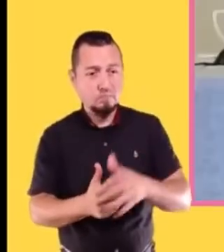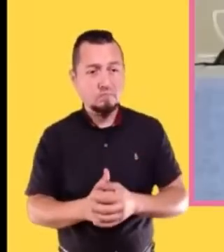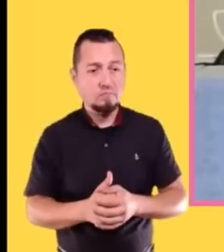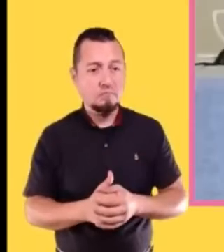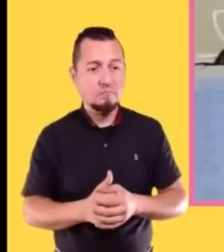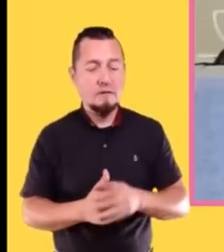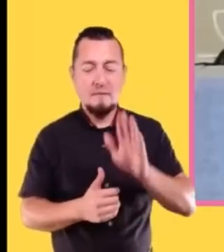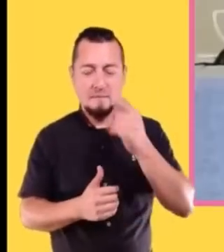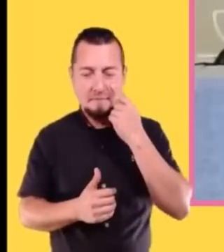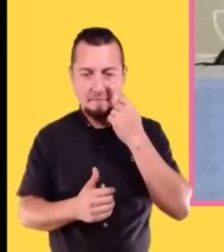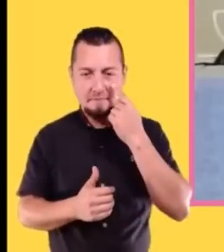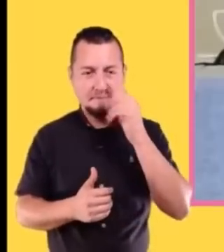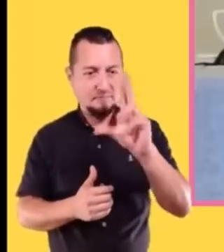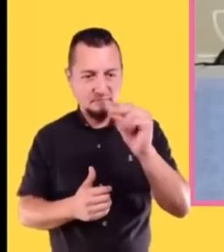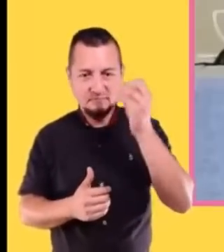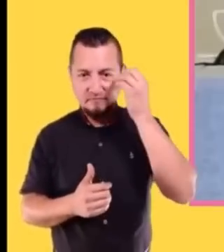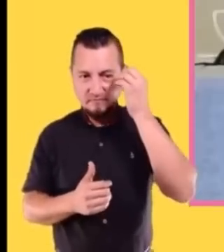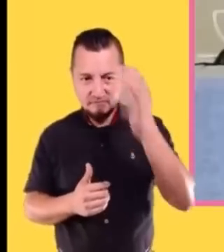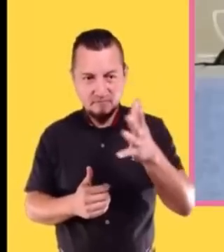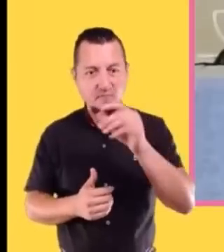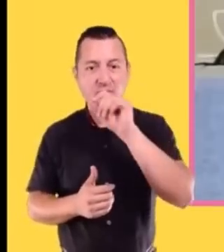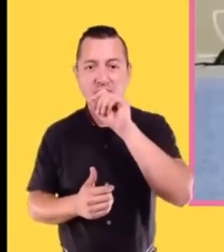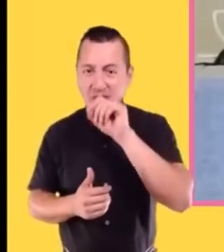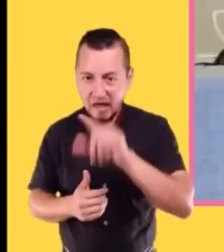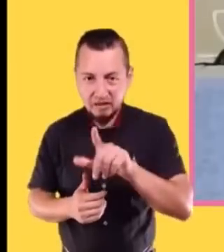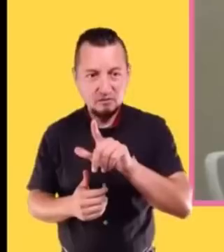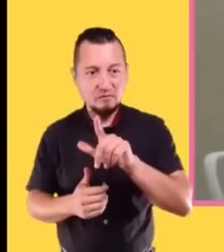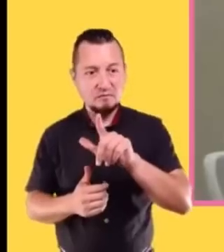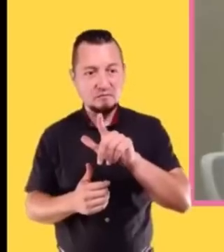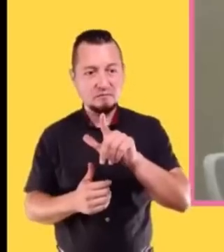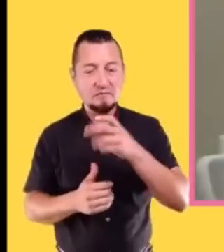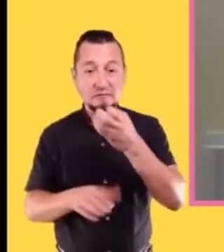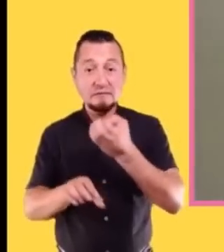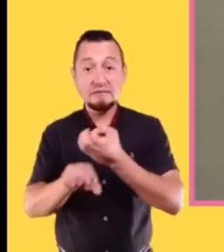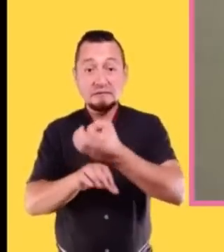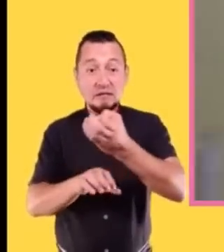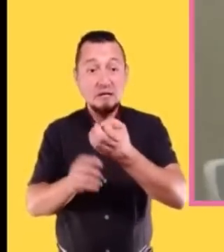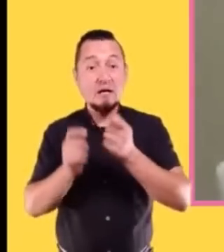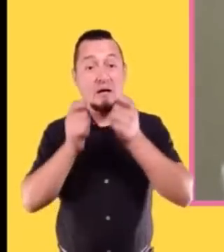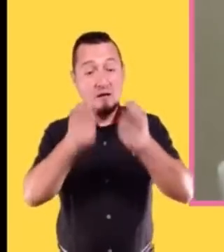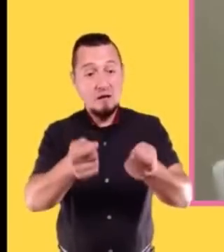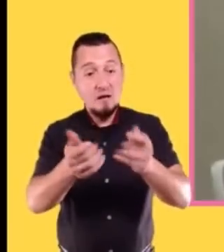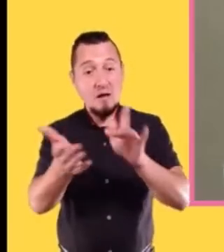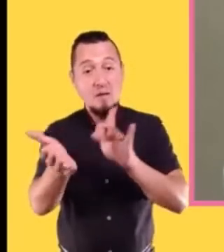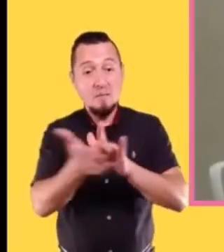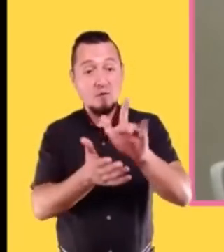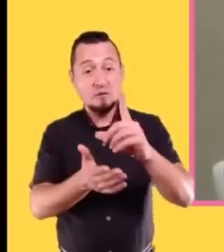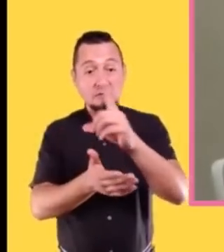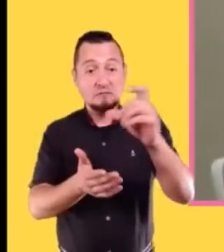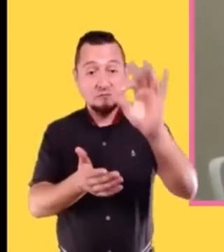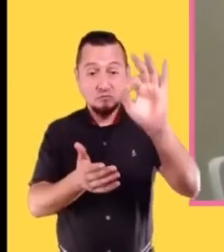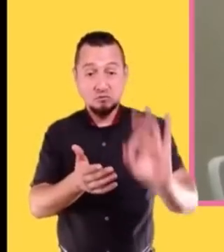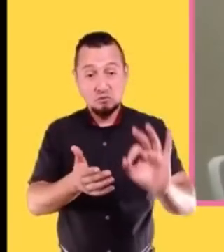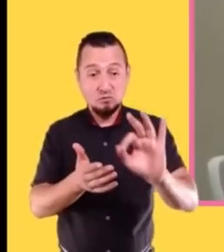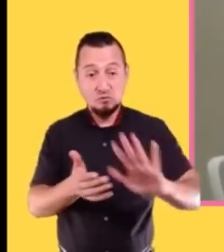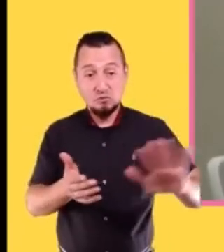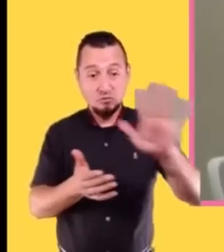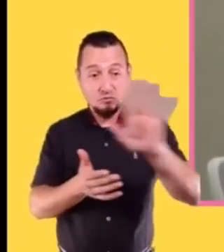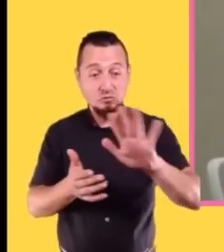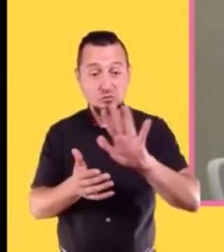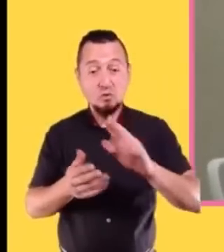hay que olvidar que Jalisco es un estado que entrega en el 100% de los municipios